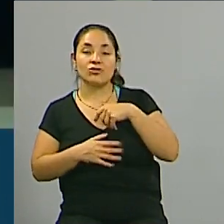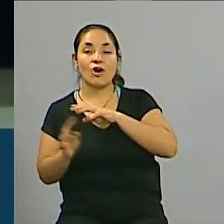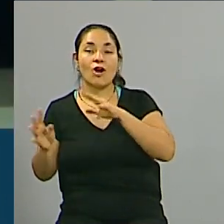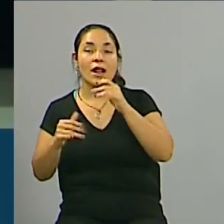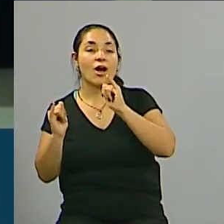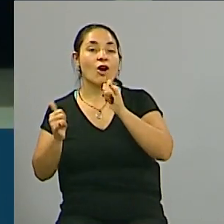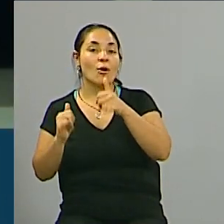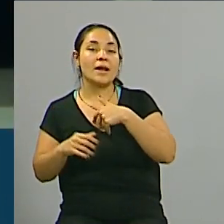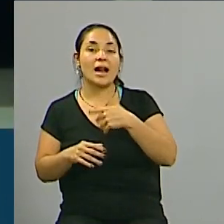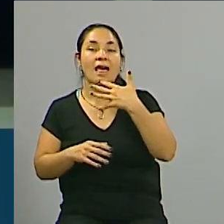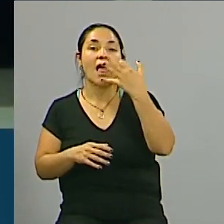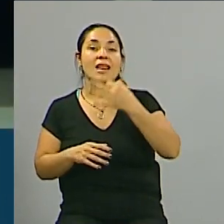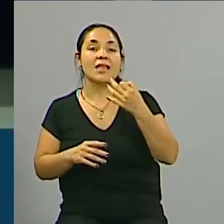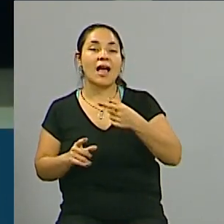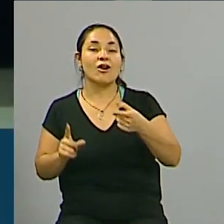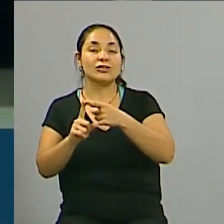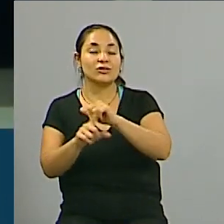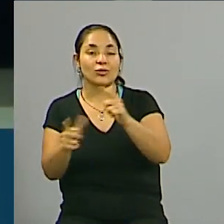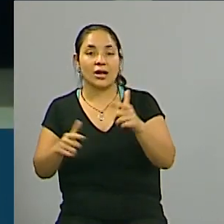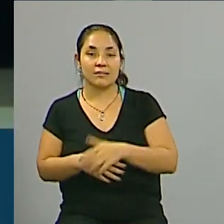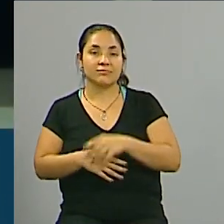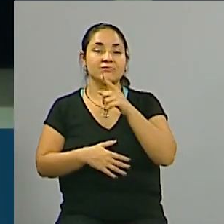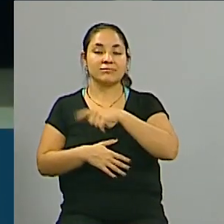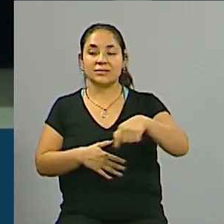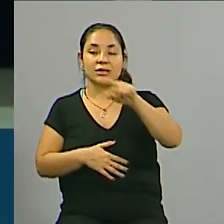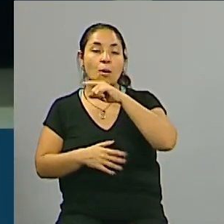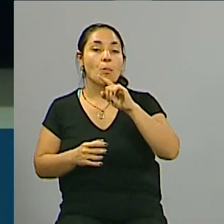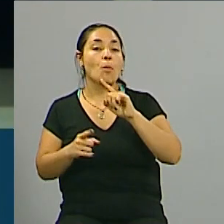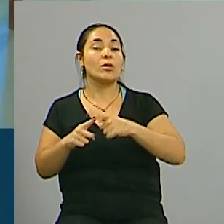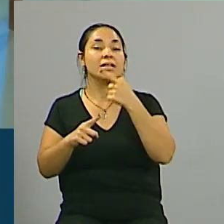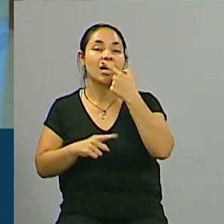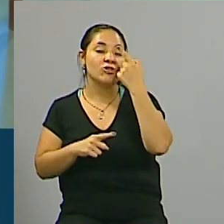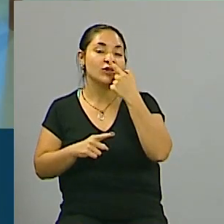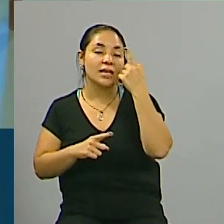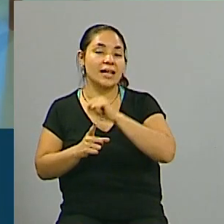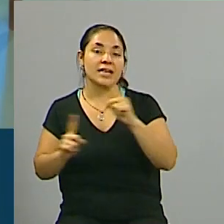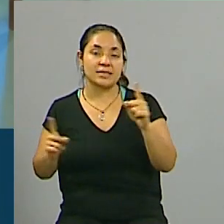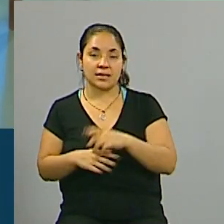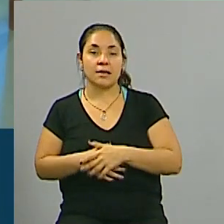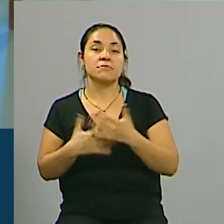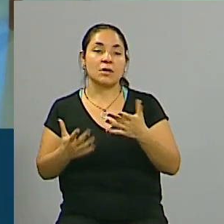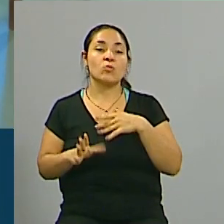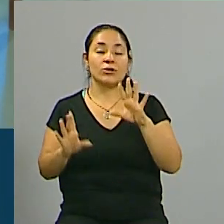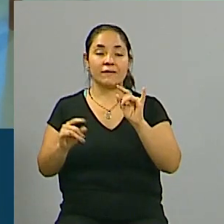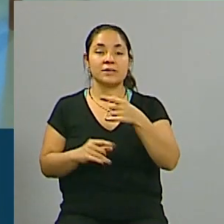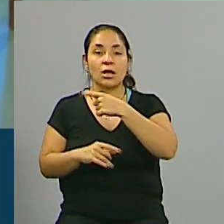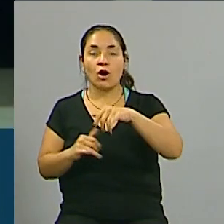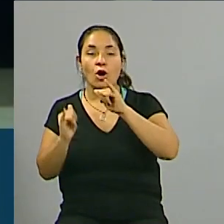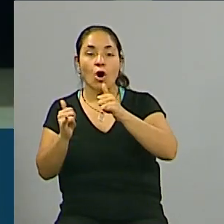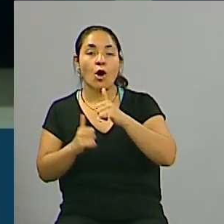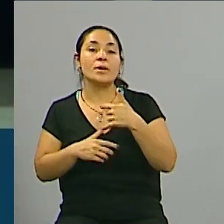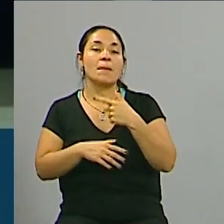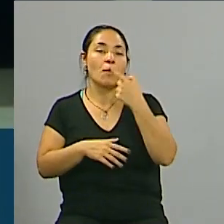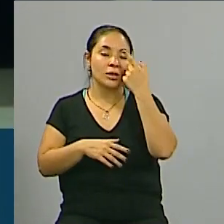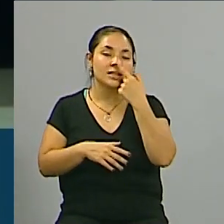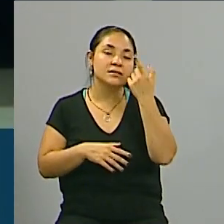que a los jóvenes hoy en día no les interesa el tema de la política. A nosotros, de hecho, cuesta que el joven y el adolescente se interiorice por el tema de la política,